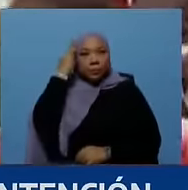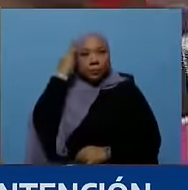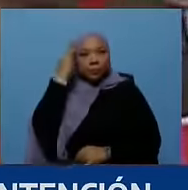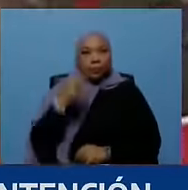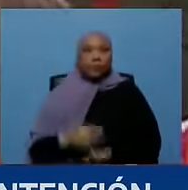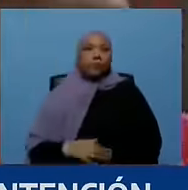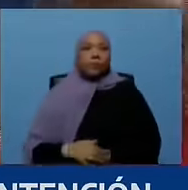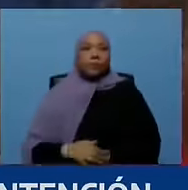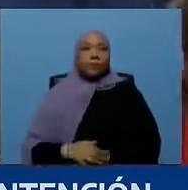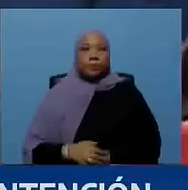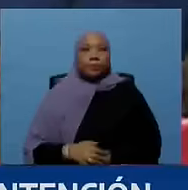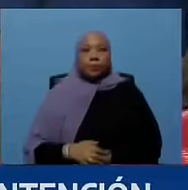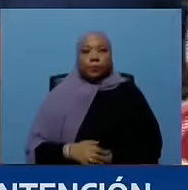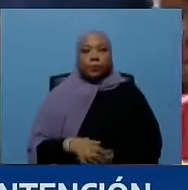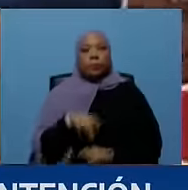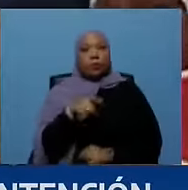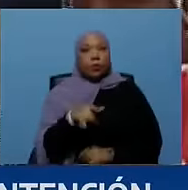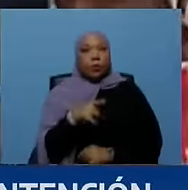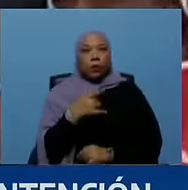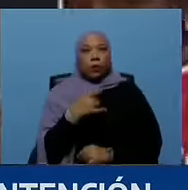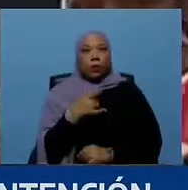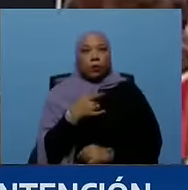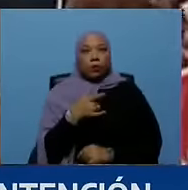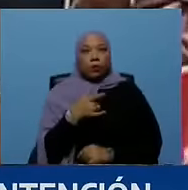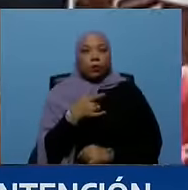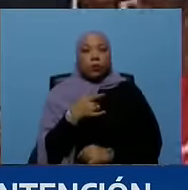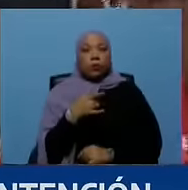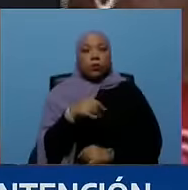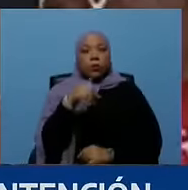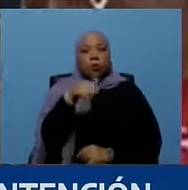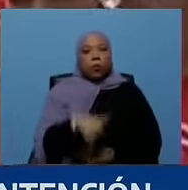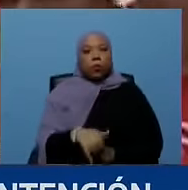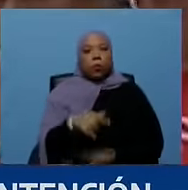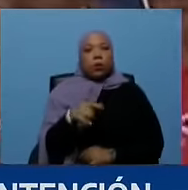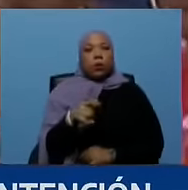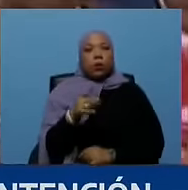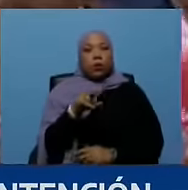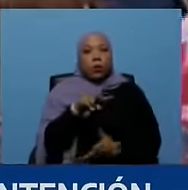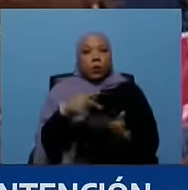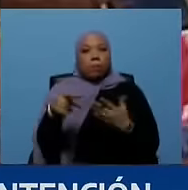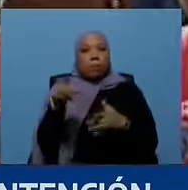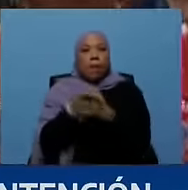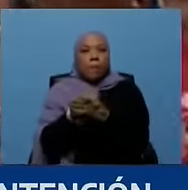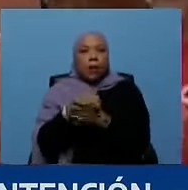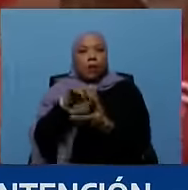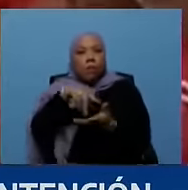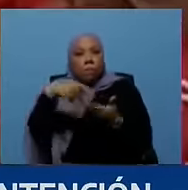Miren. Miren. A que Escalona se cae.